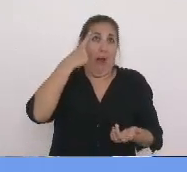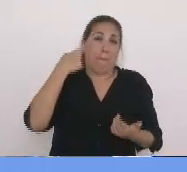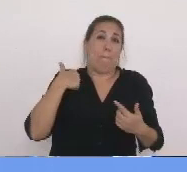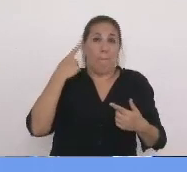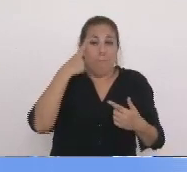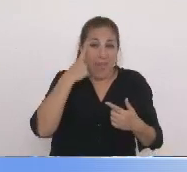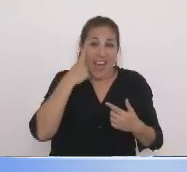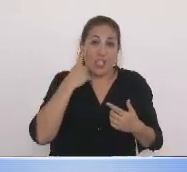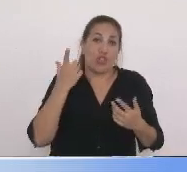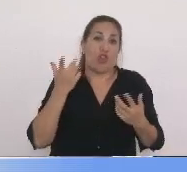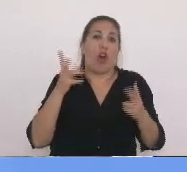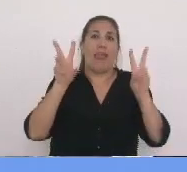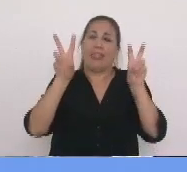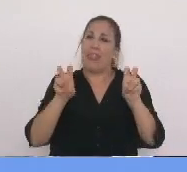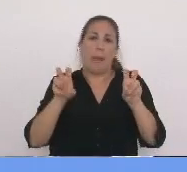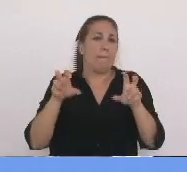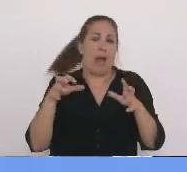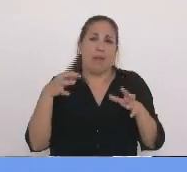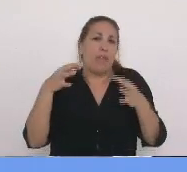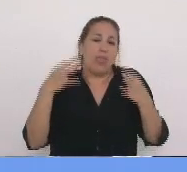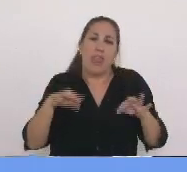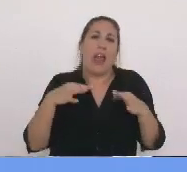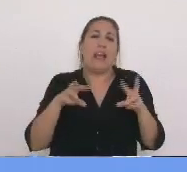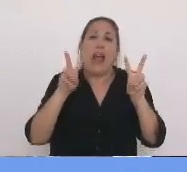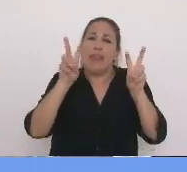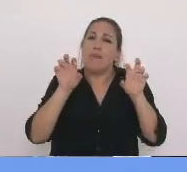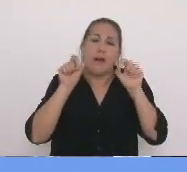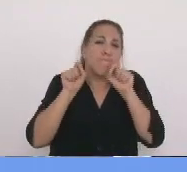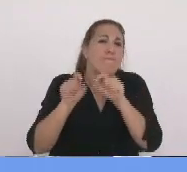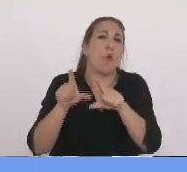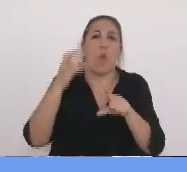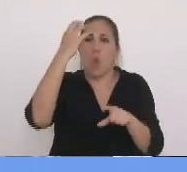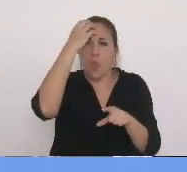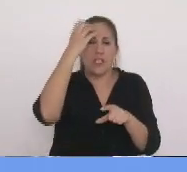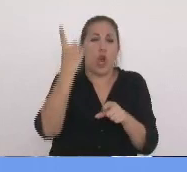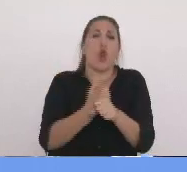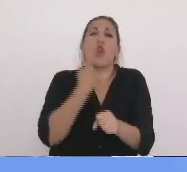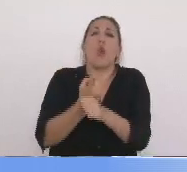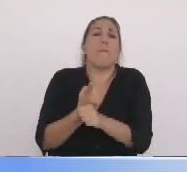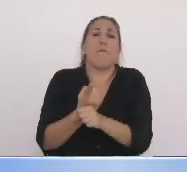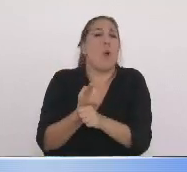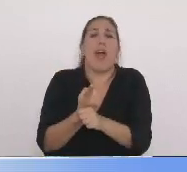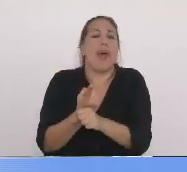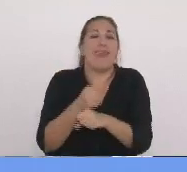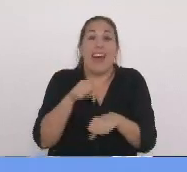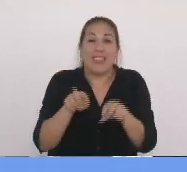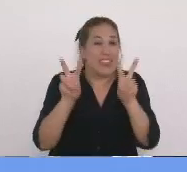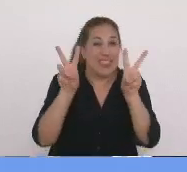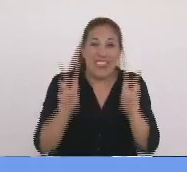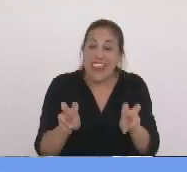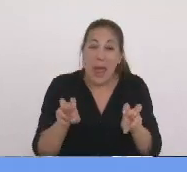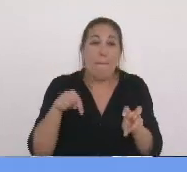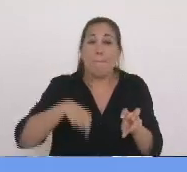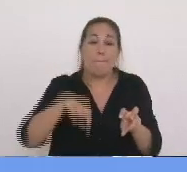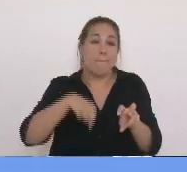una temática estrictamente judicial y entonces no podemos prescindir en esta temática que estamos